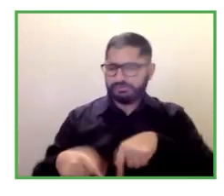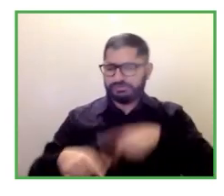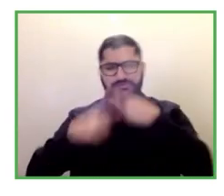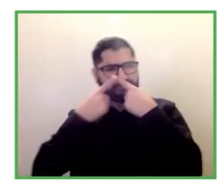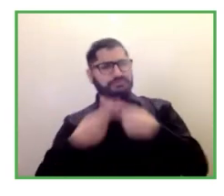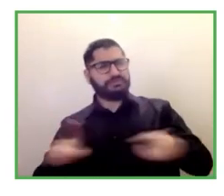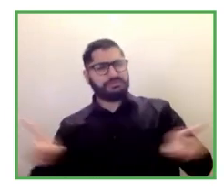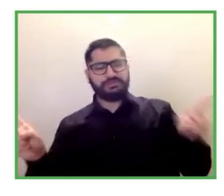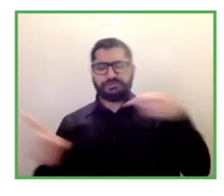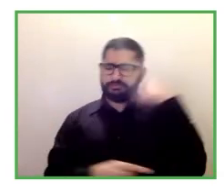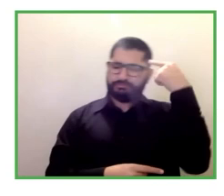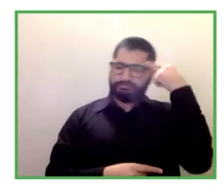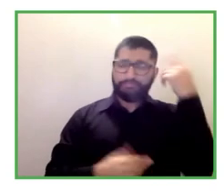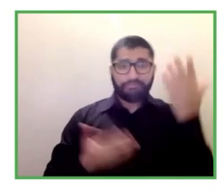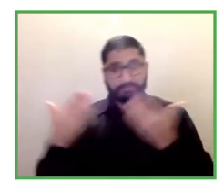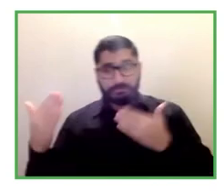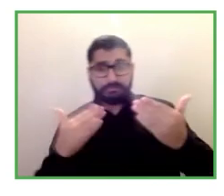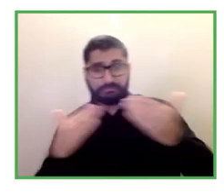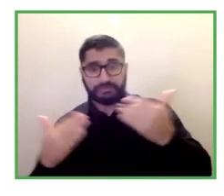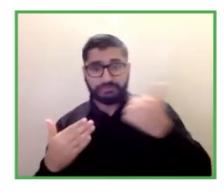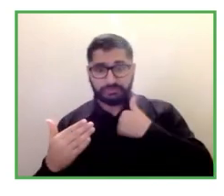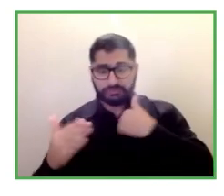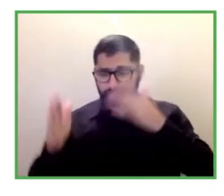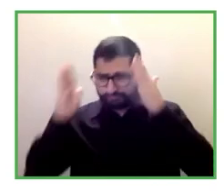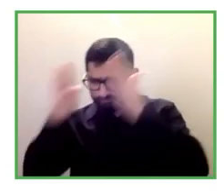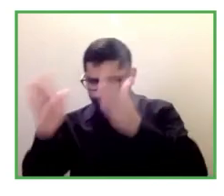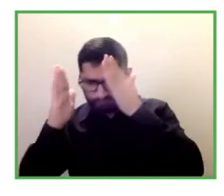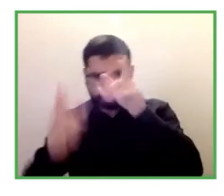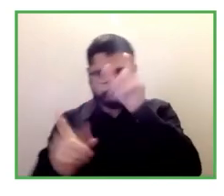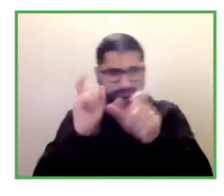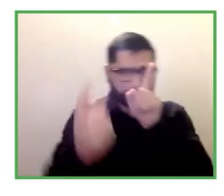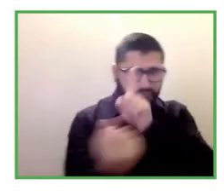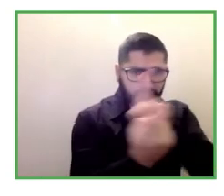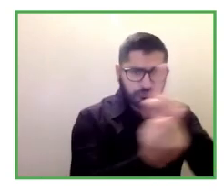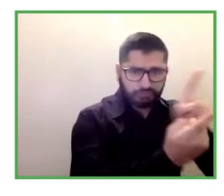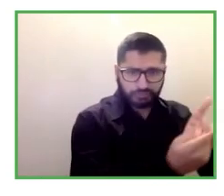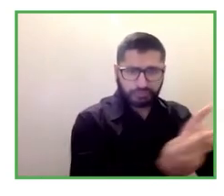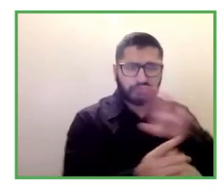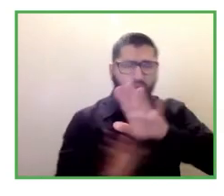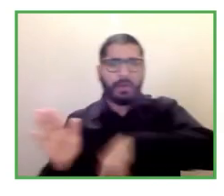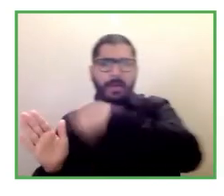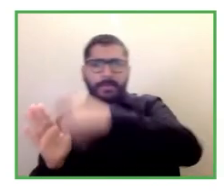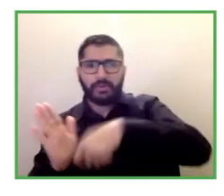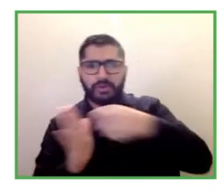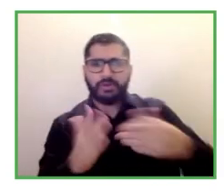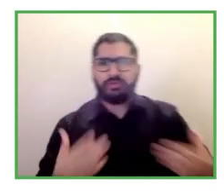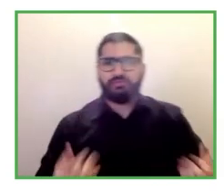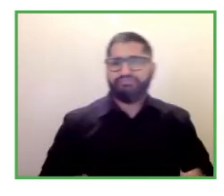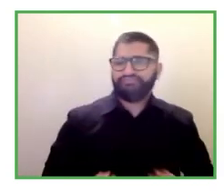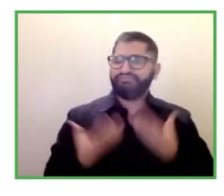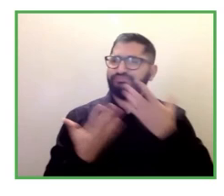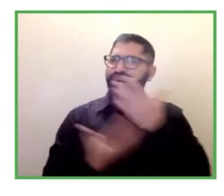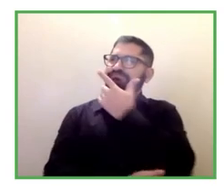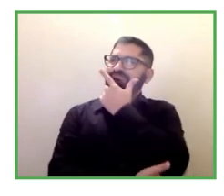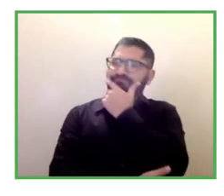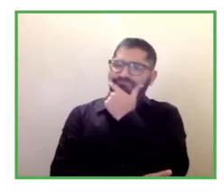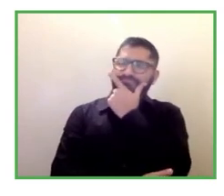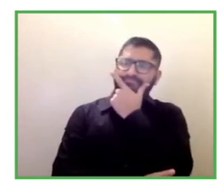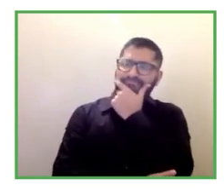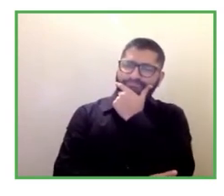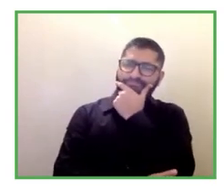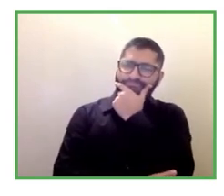inspiradores, tenemos que recordar que en la audiencia tenemos personas que quizás están en diferentes etapas que nosotros y